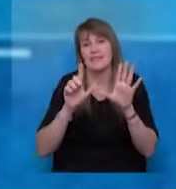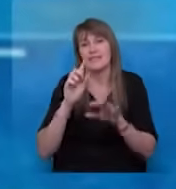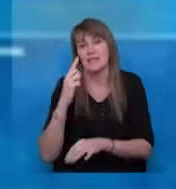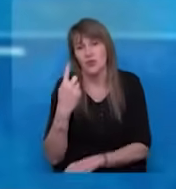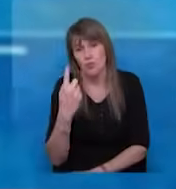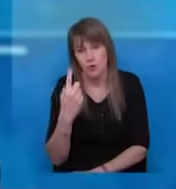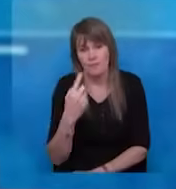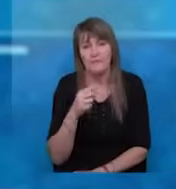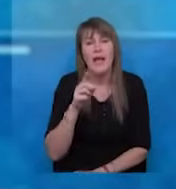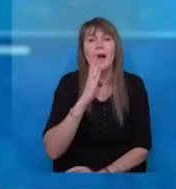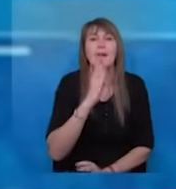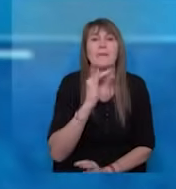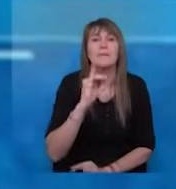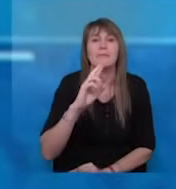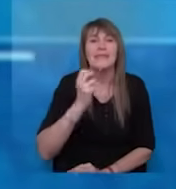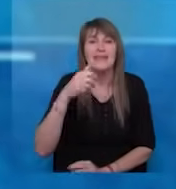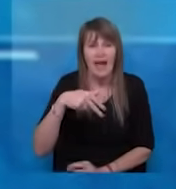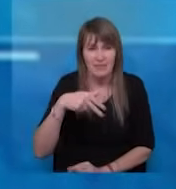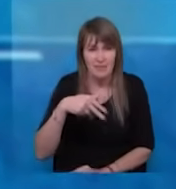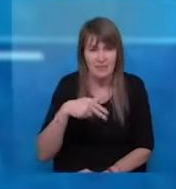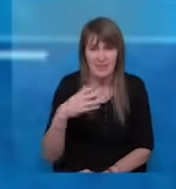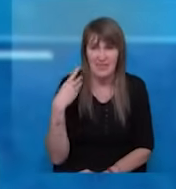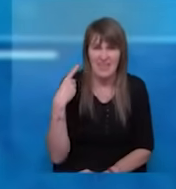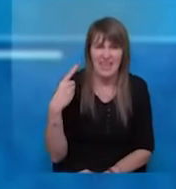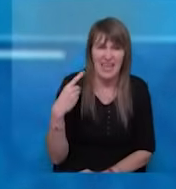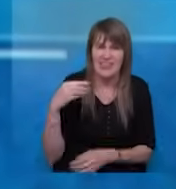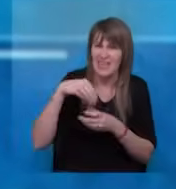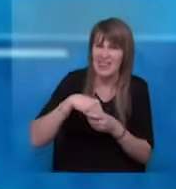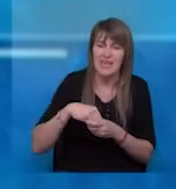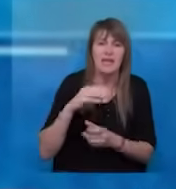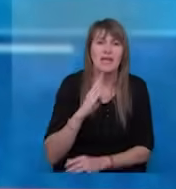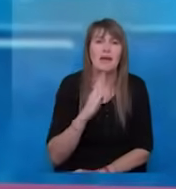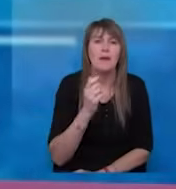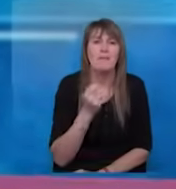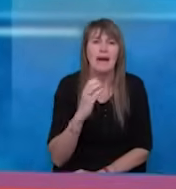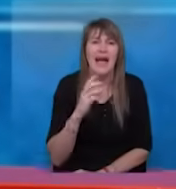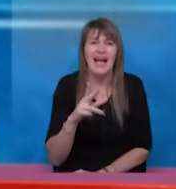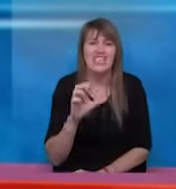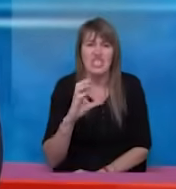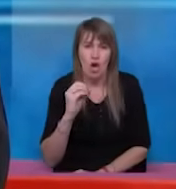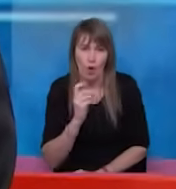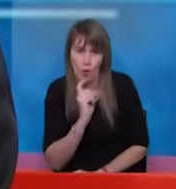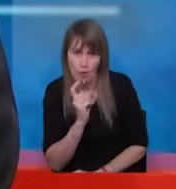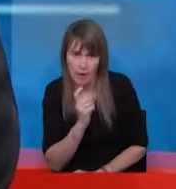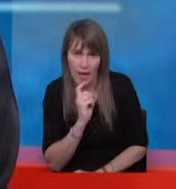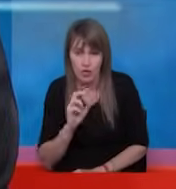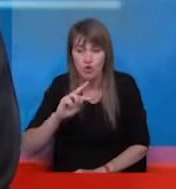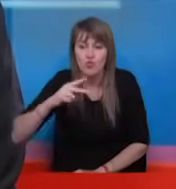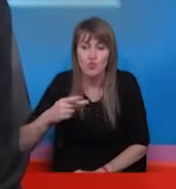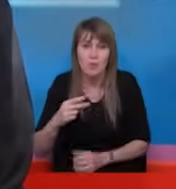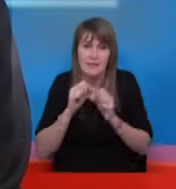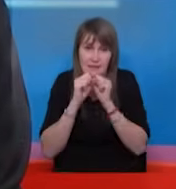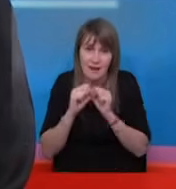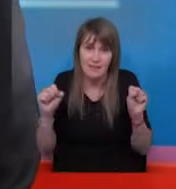Carlos Pirán, que fue un dirigente del pachequismo muy importante, era subsecretario del Ministerio del Interior en